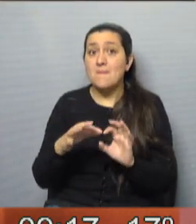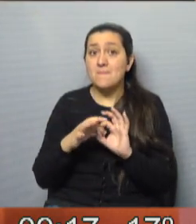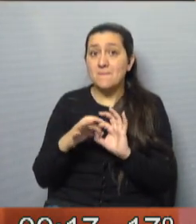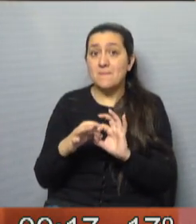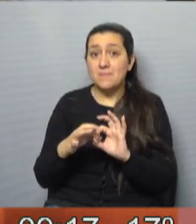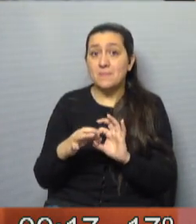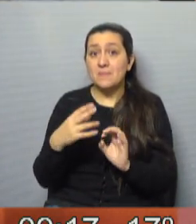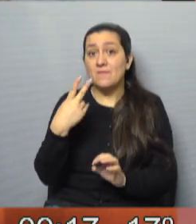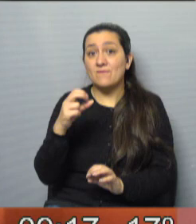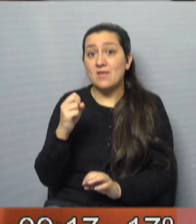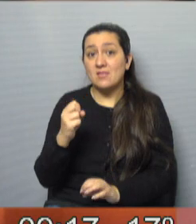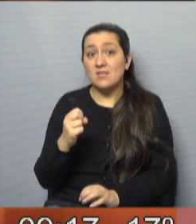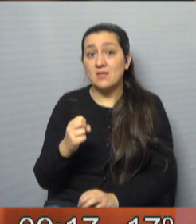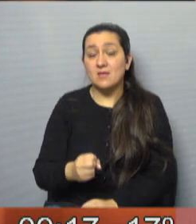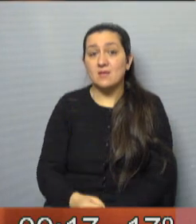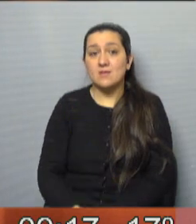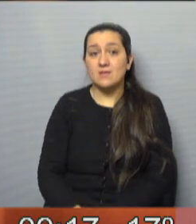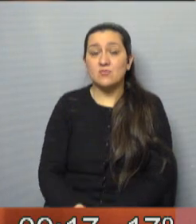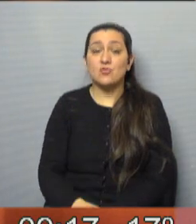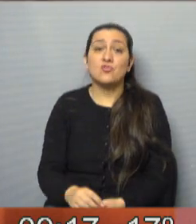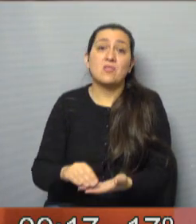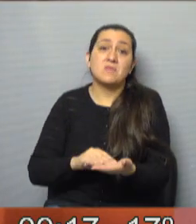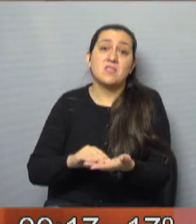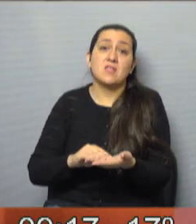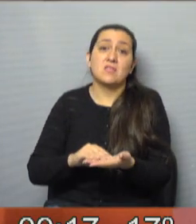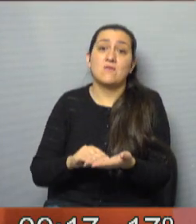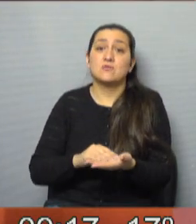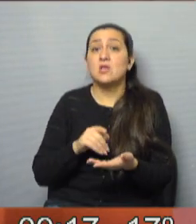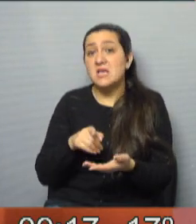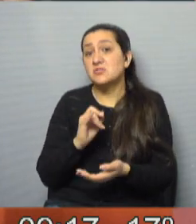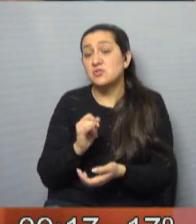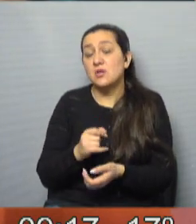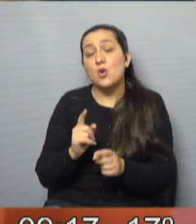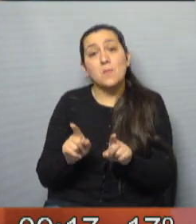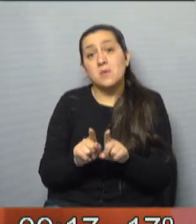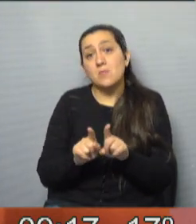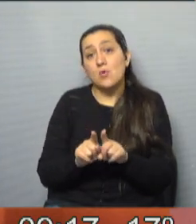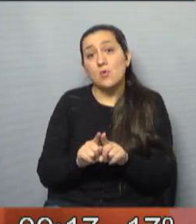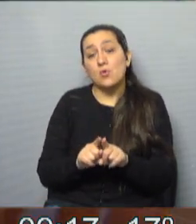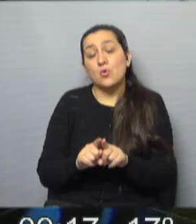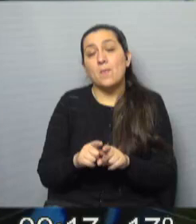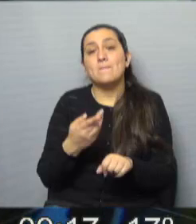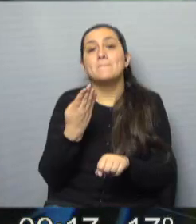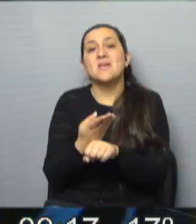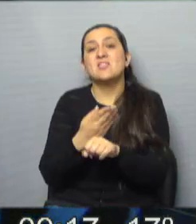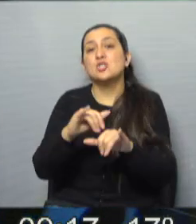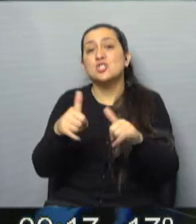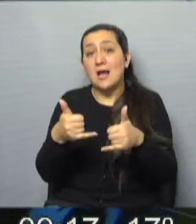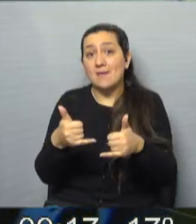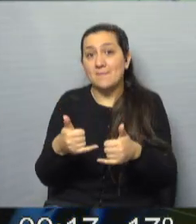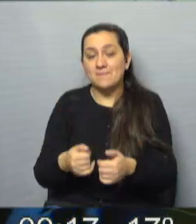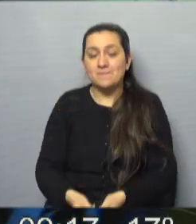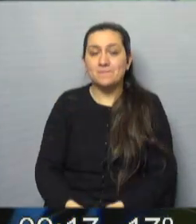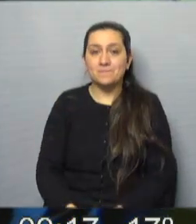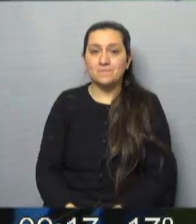empresa son 20, que son los oficinistas. Sí, los administrativos. Los administrativos. Claro. Lo mismo pasa con PedidoYa, por ejemplo, ¿no? Ahora, se me ocurre también otra cosa